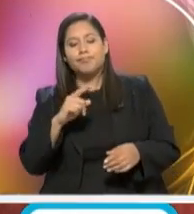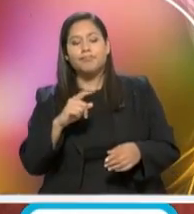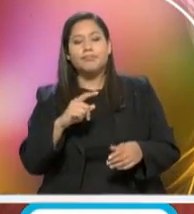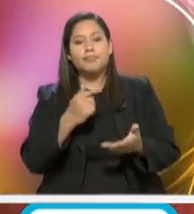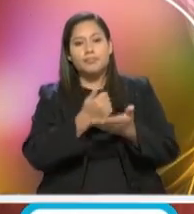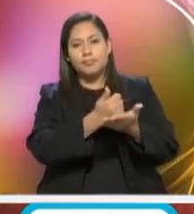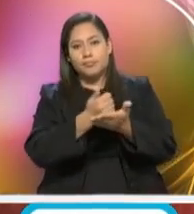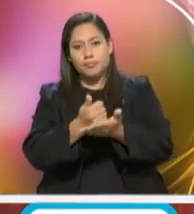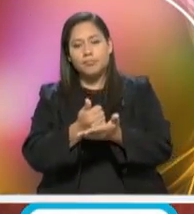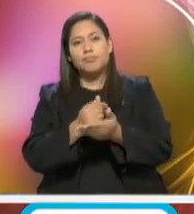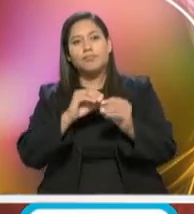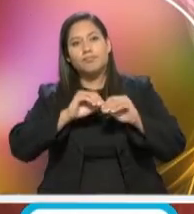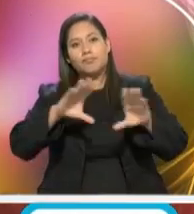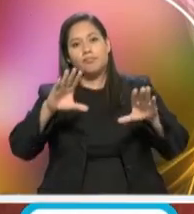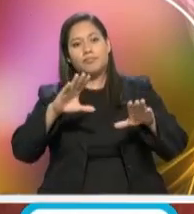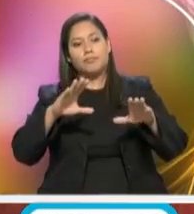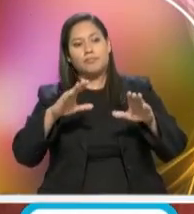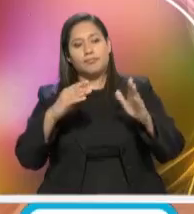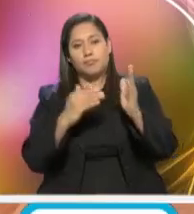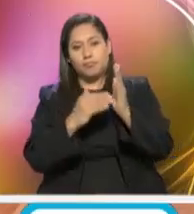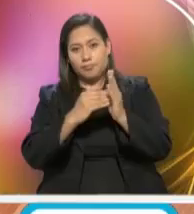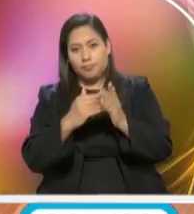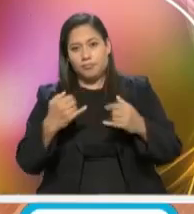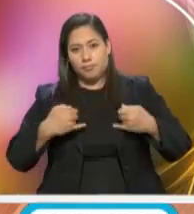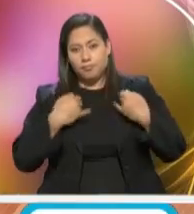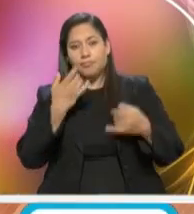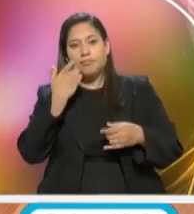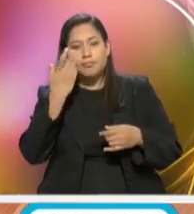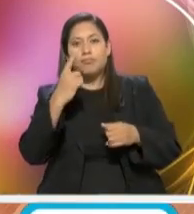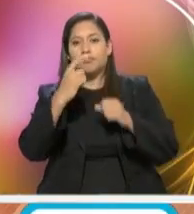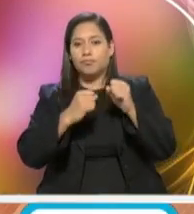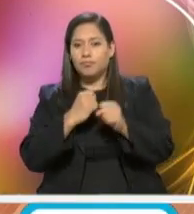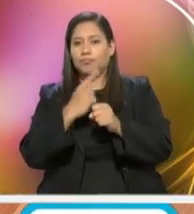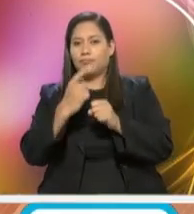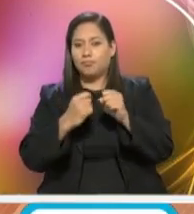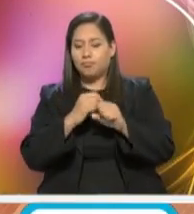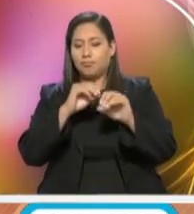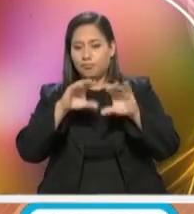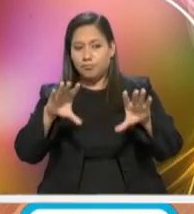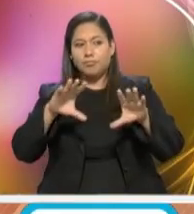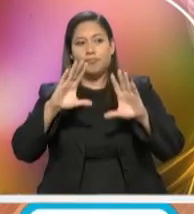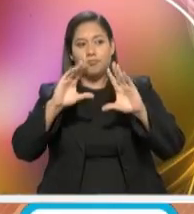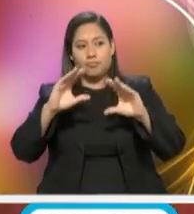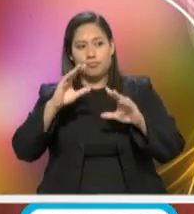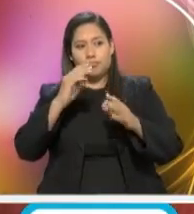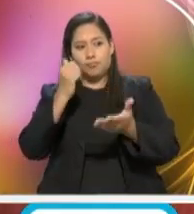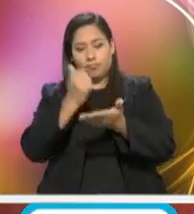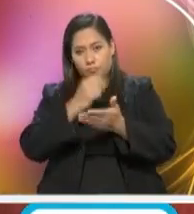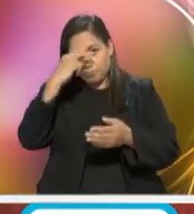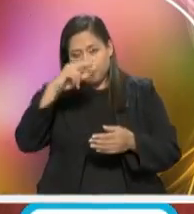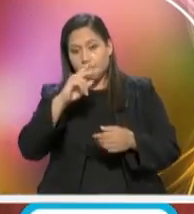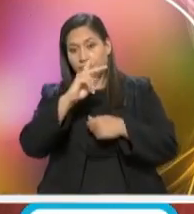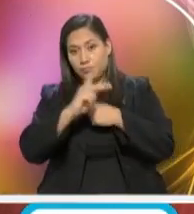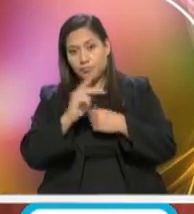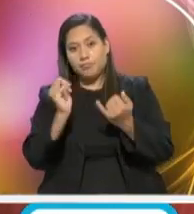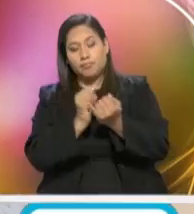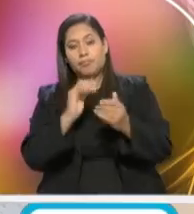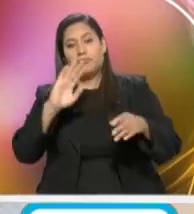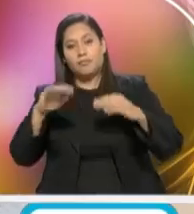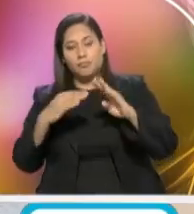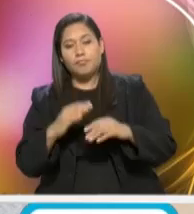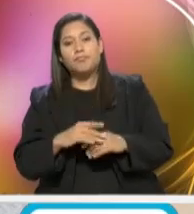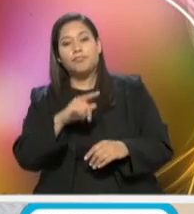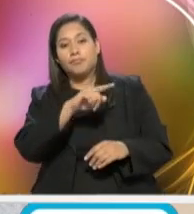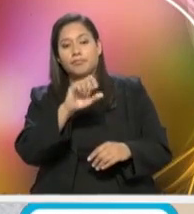poder llegar a los miles de chavos a los que queremos llegar cada año en la Ciudad de México, en el país y en todo el mundo. Ahora, ustedes